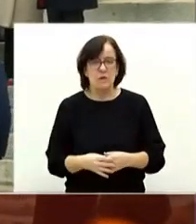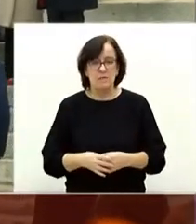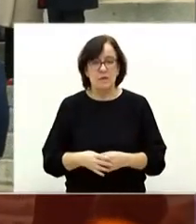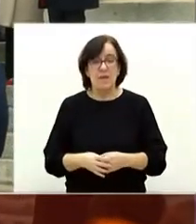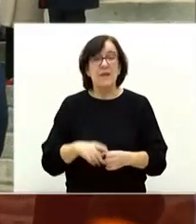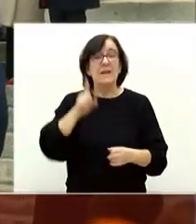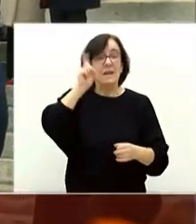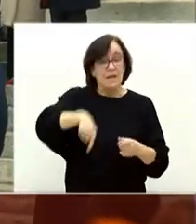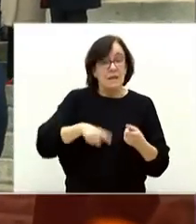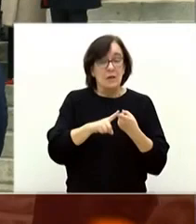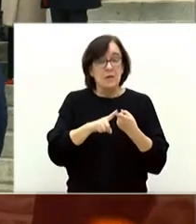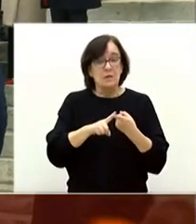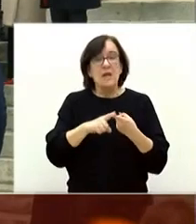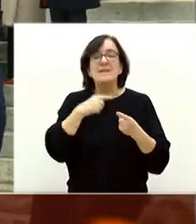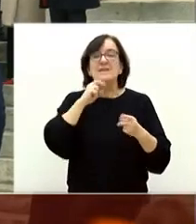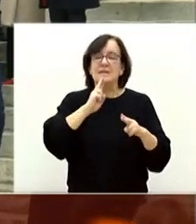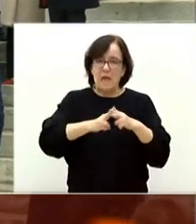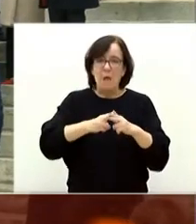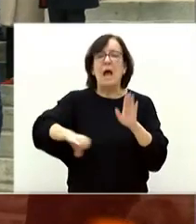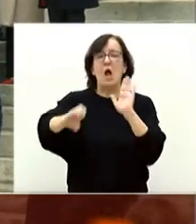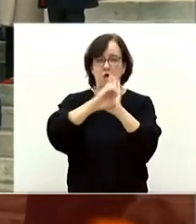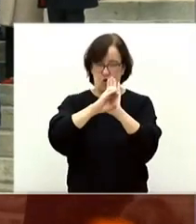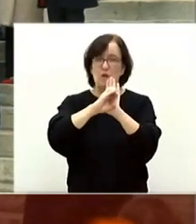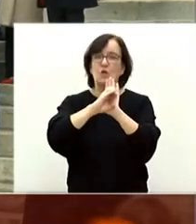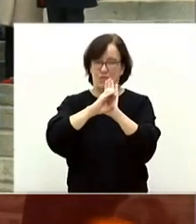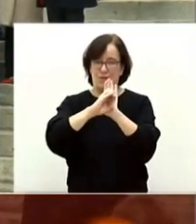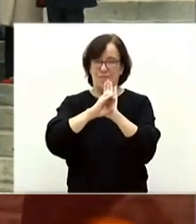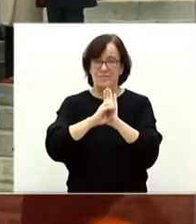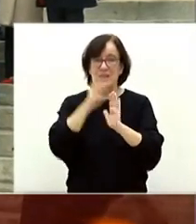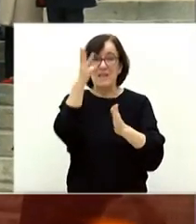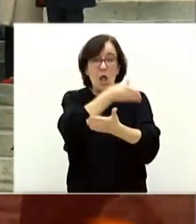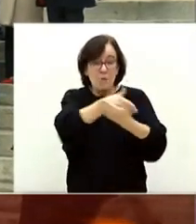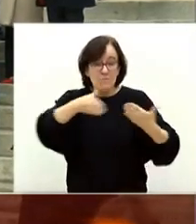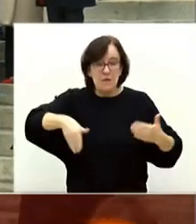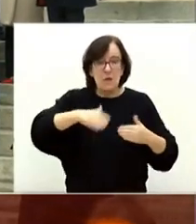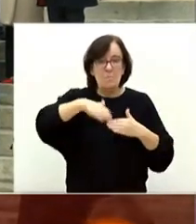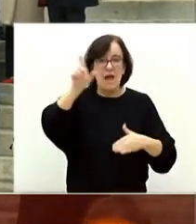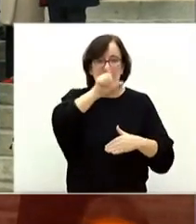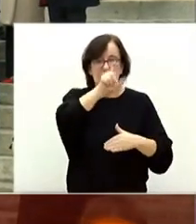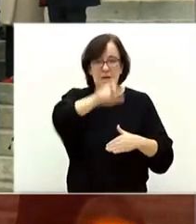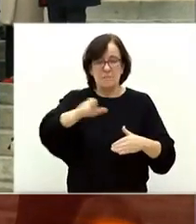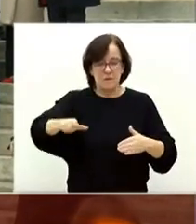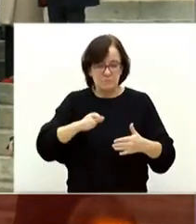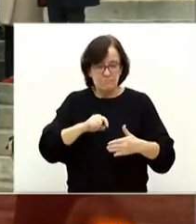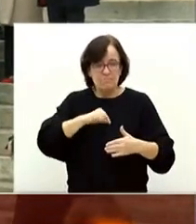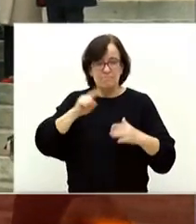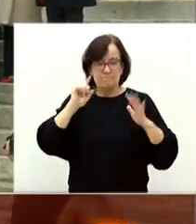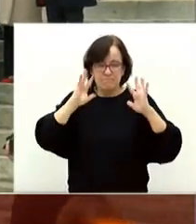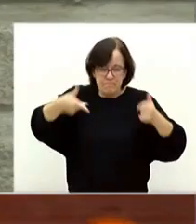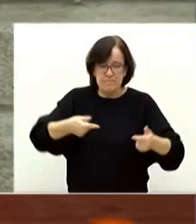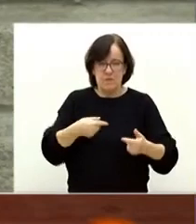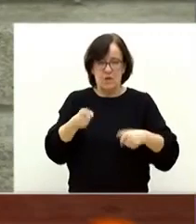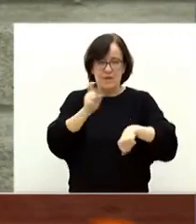Eso es Constitución. Más de 3 millones de personas dedican su tiempo, su